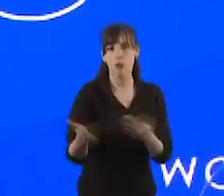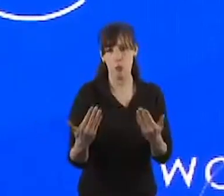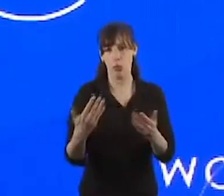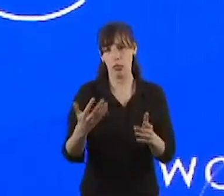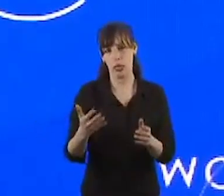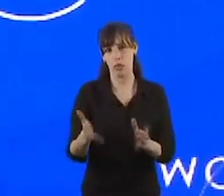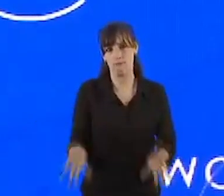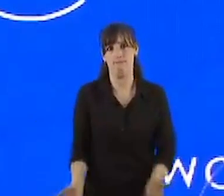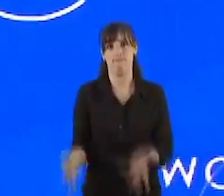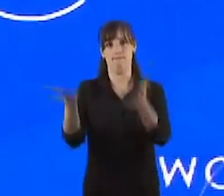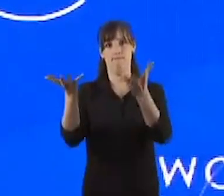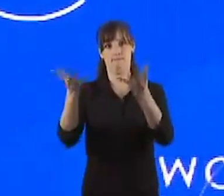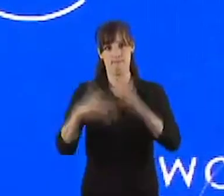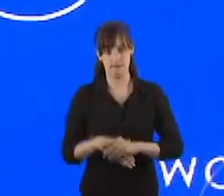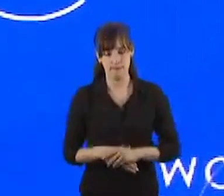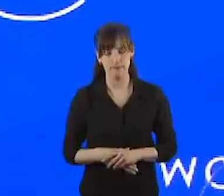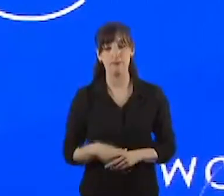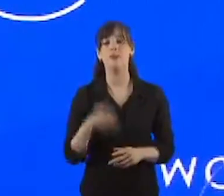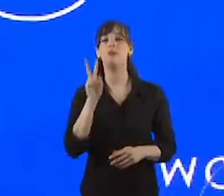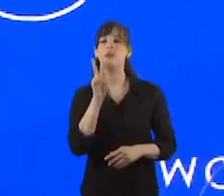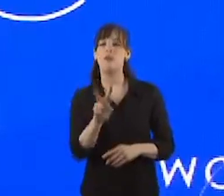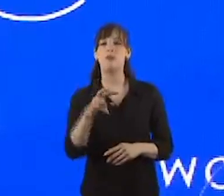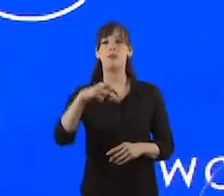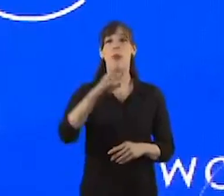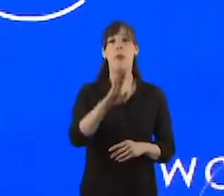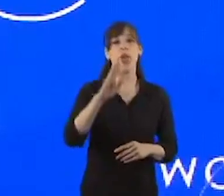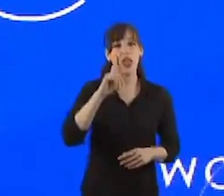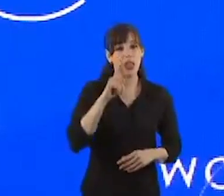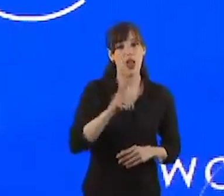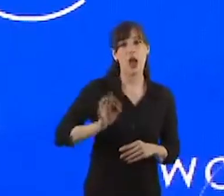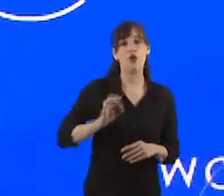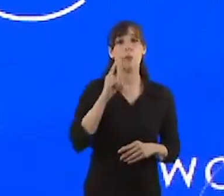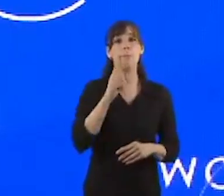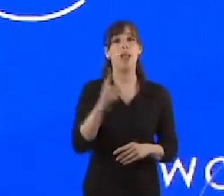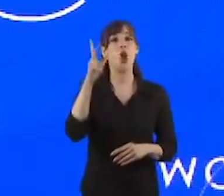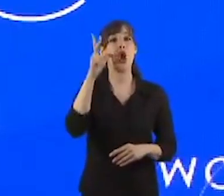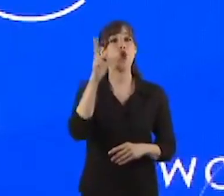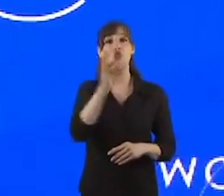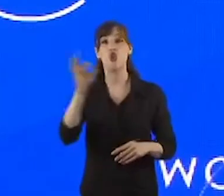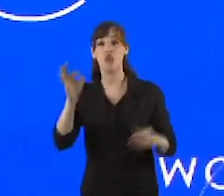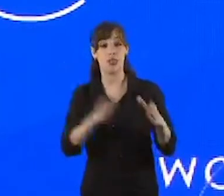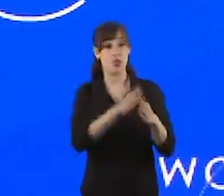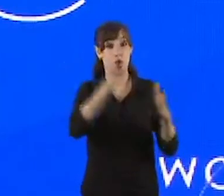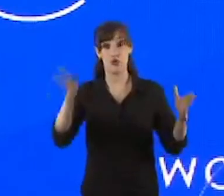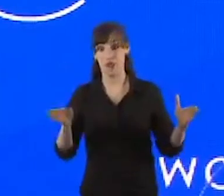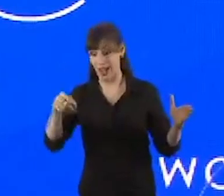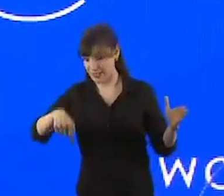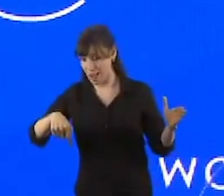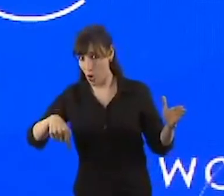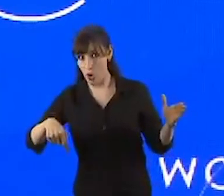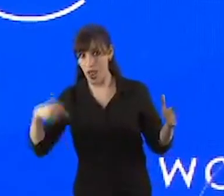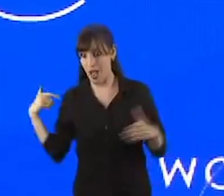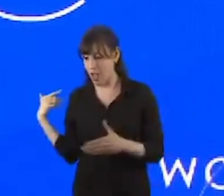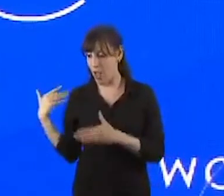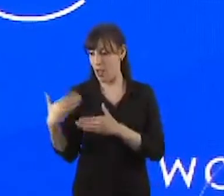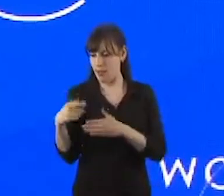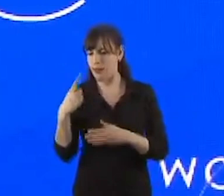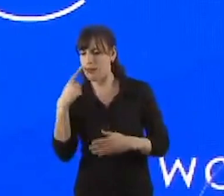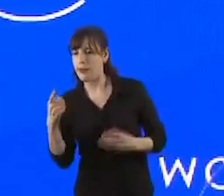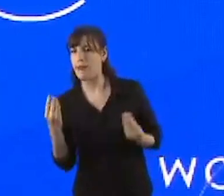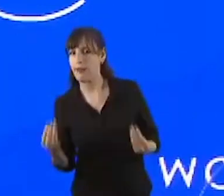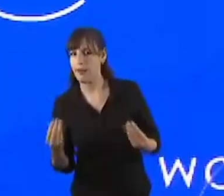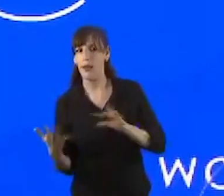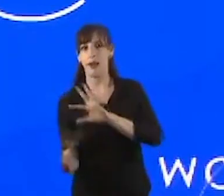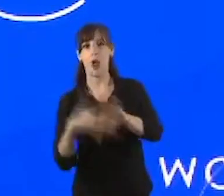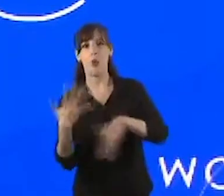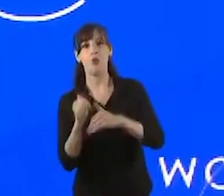bien, cuando se estudia el PBI per cápita desde el año 1800 al día de hoy, lo que se observa es que luego de la Revolución Industrial, el PBI